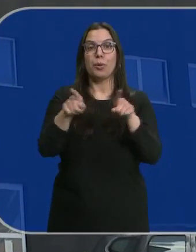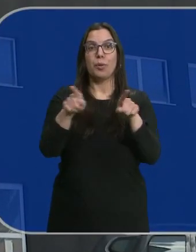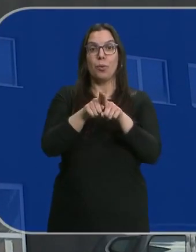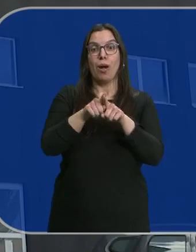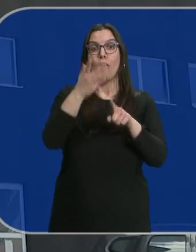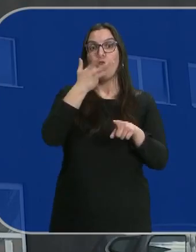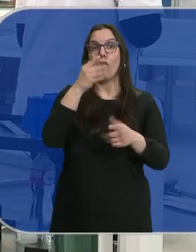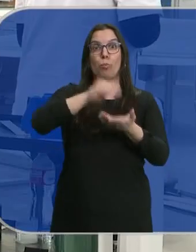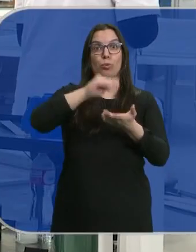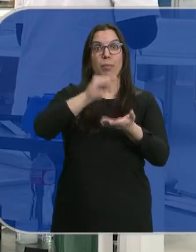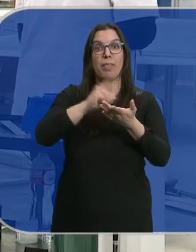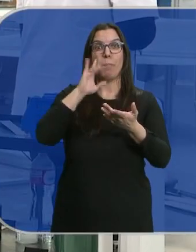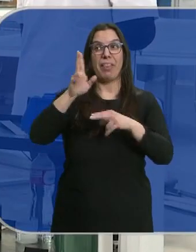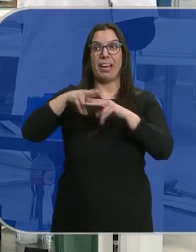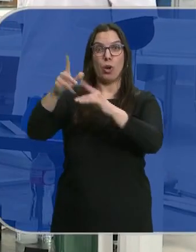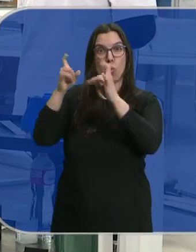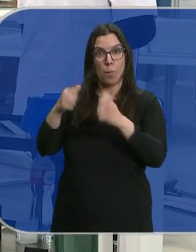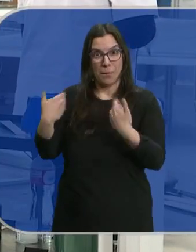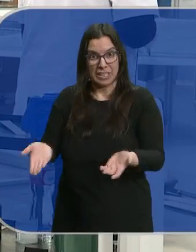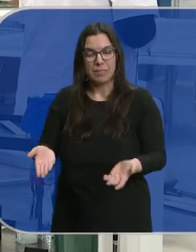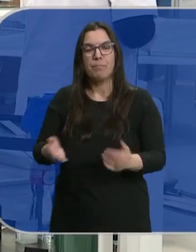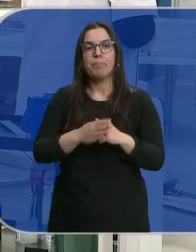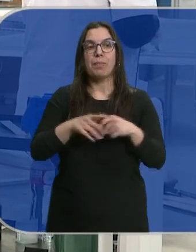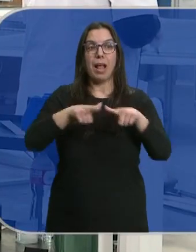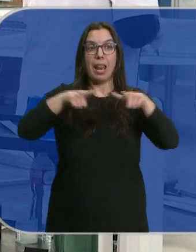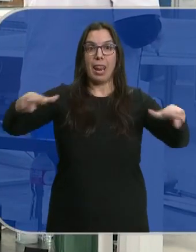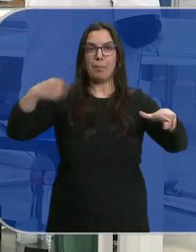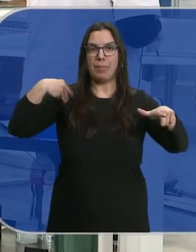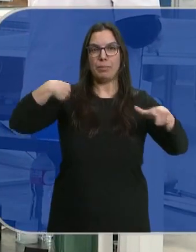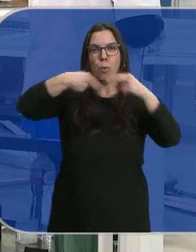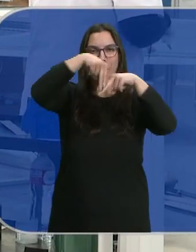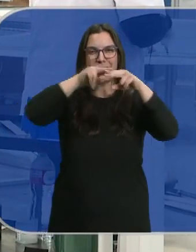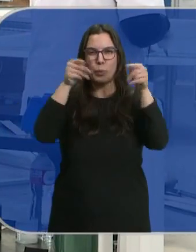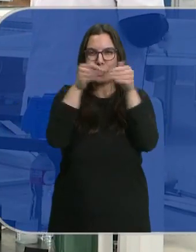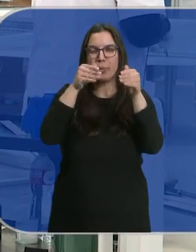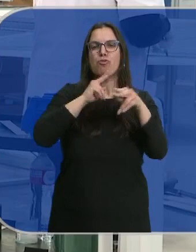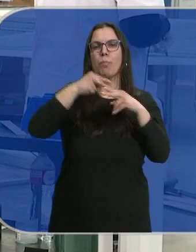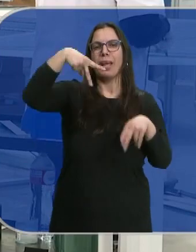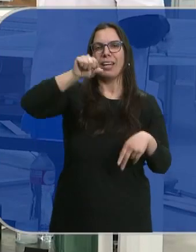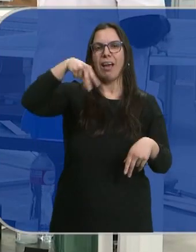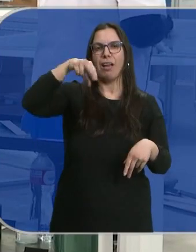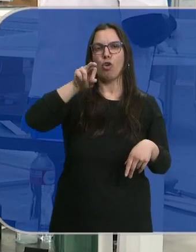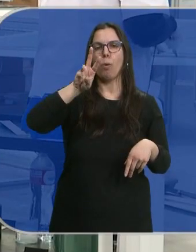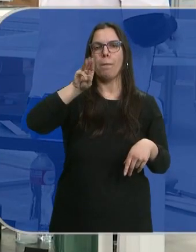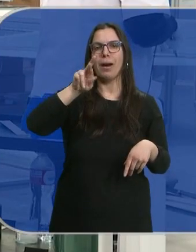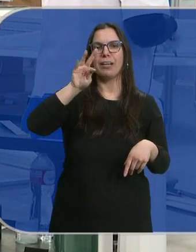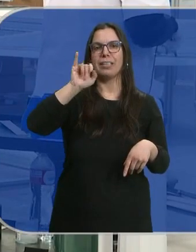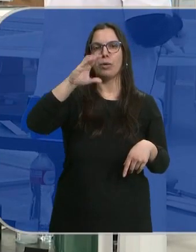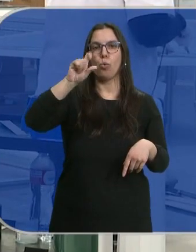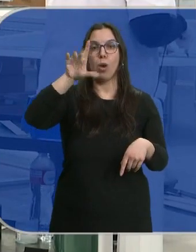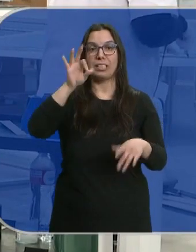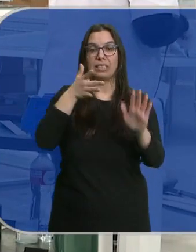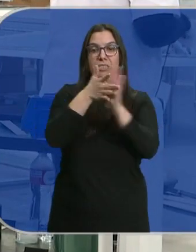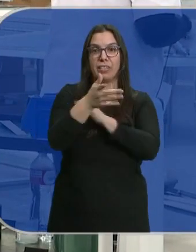eficiencia de este color. Una lámina basada en nanopartículas que por un lado refleja todo lo que es el